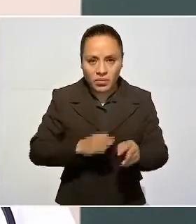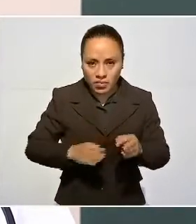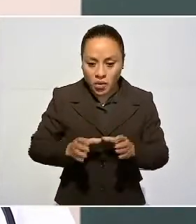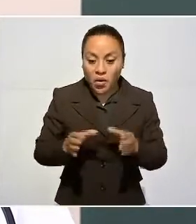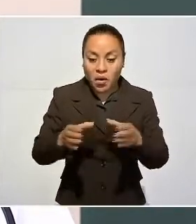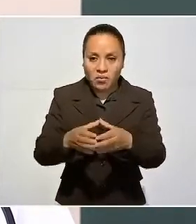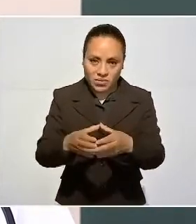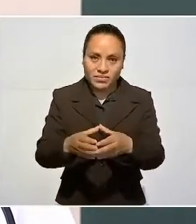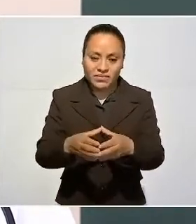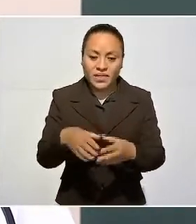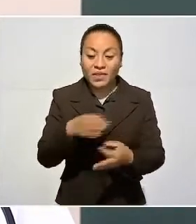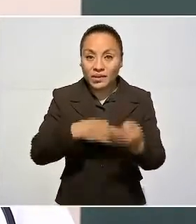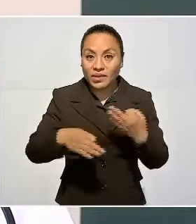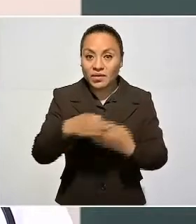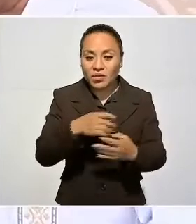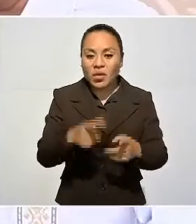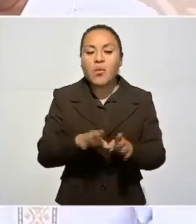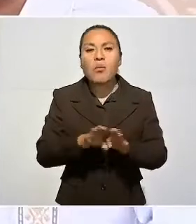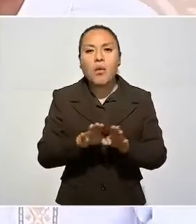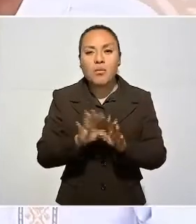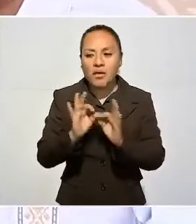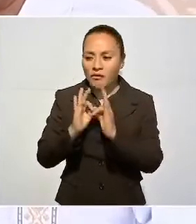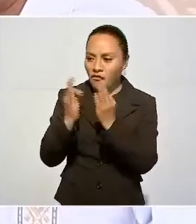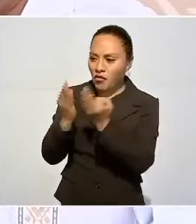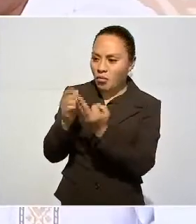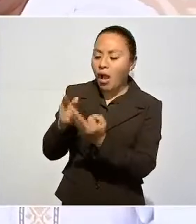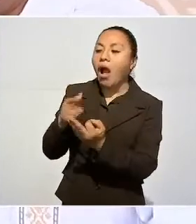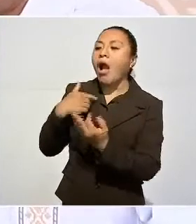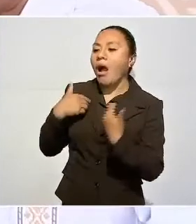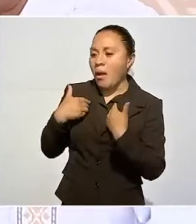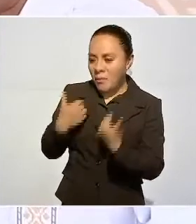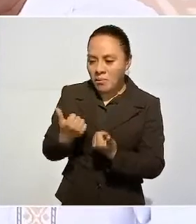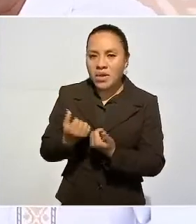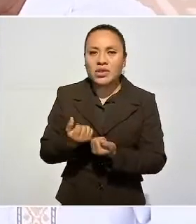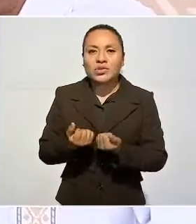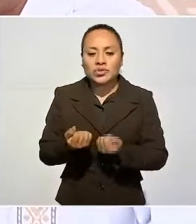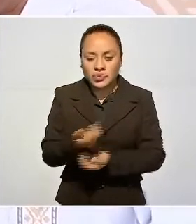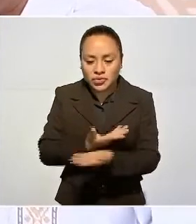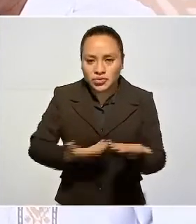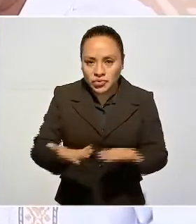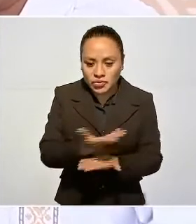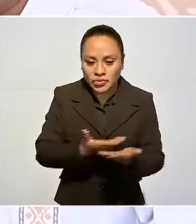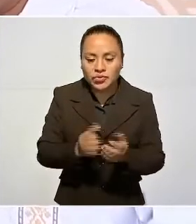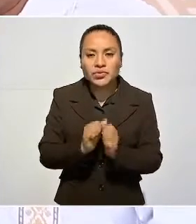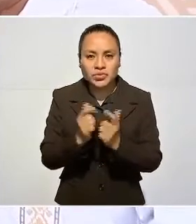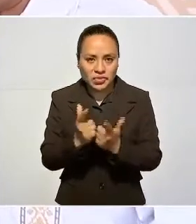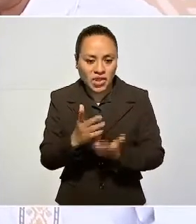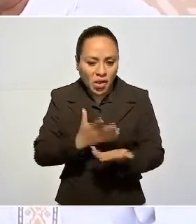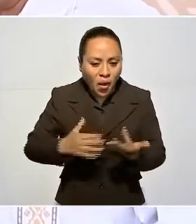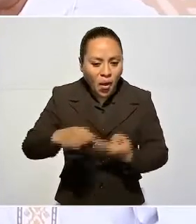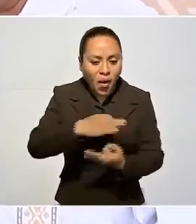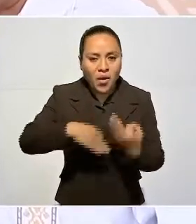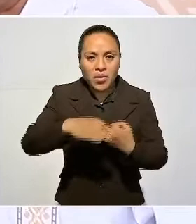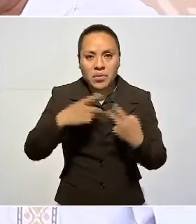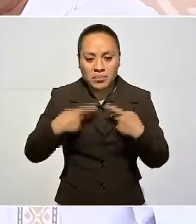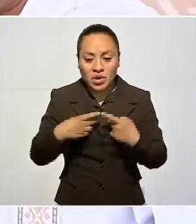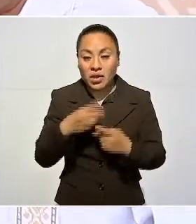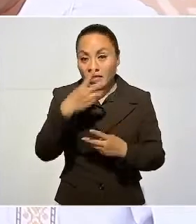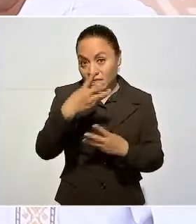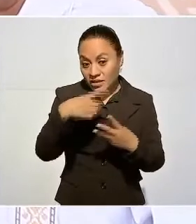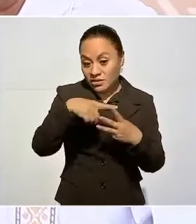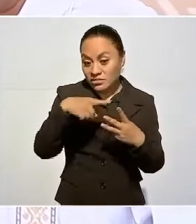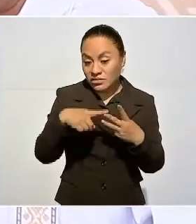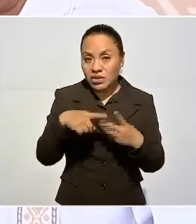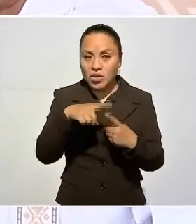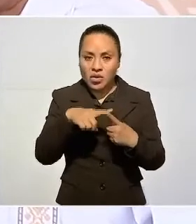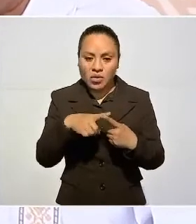es como establecimos un modelo de economía social y comunitaria de impacto regional, con 3 cooperativas, una